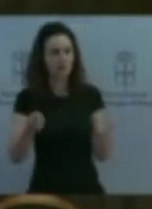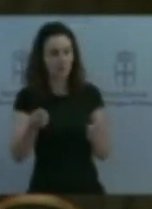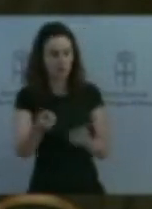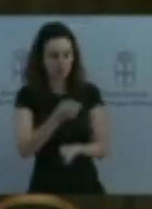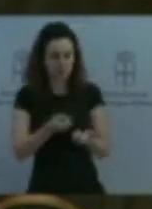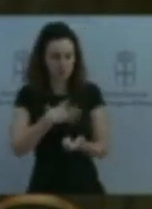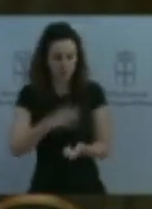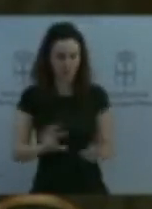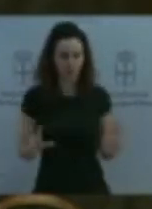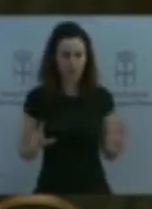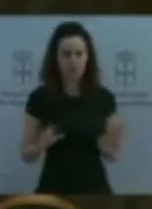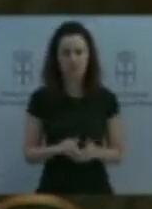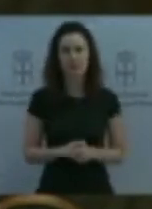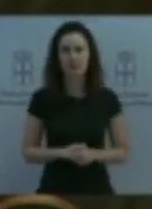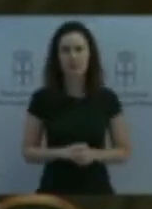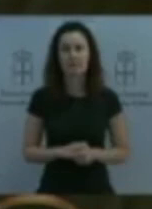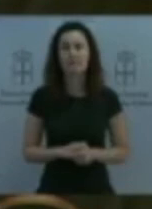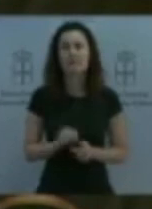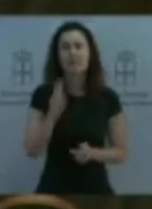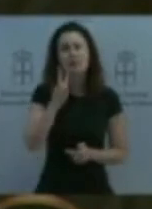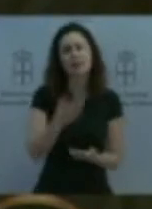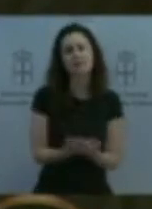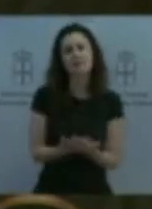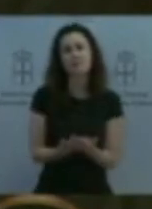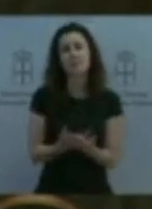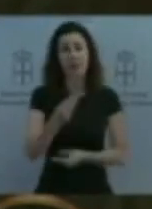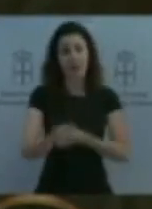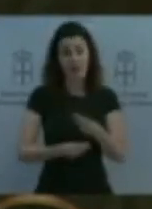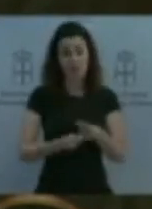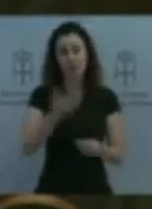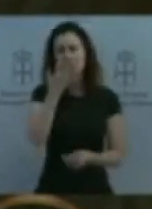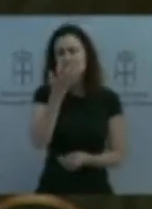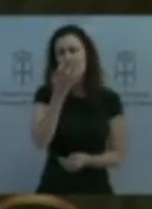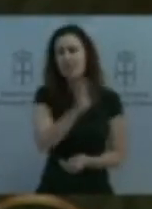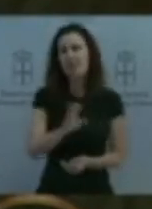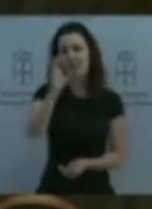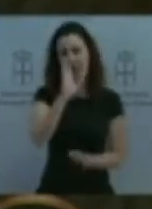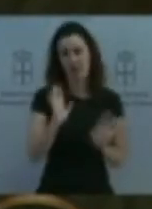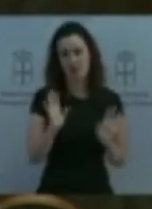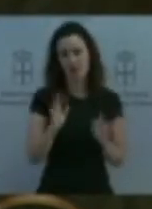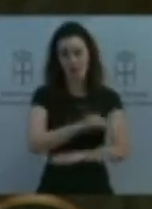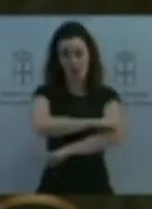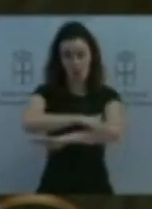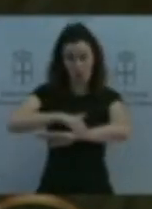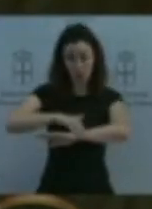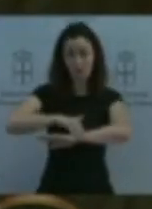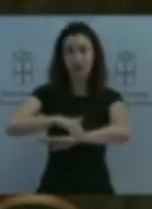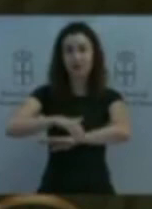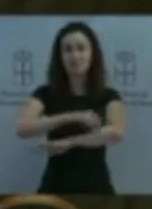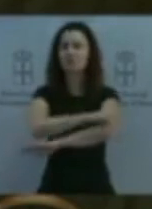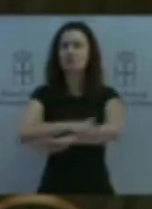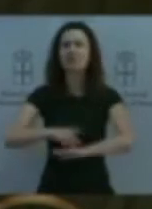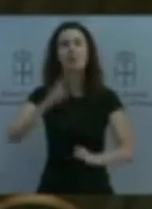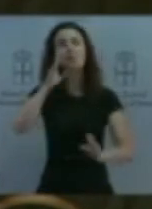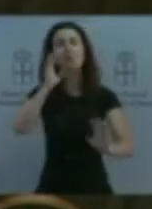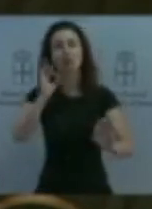verán que lo que se hace con todo el rigor científico, que nuestra costa, y eso hay que ser muy prudentes, no está para nada